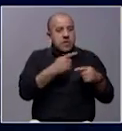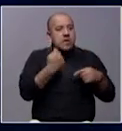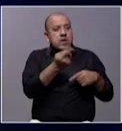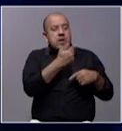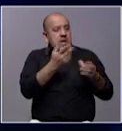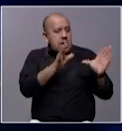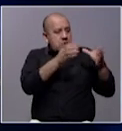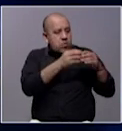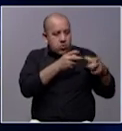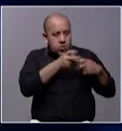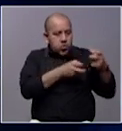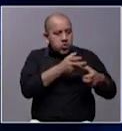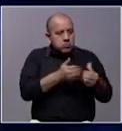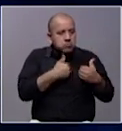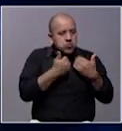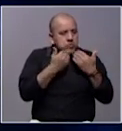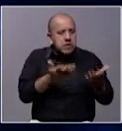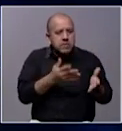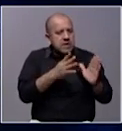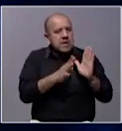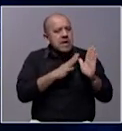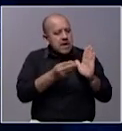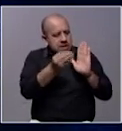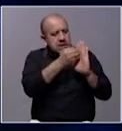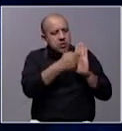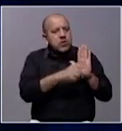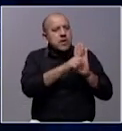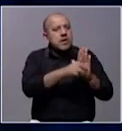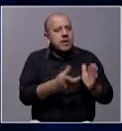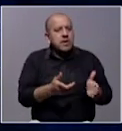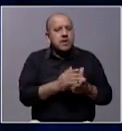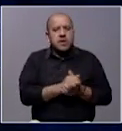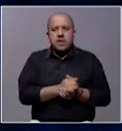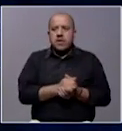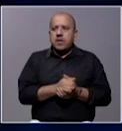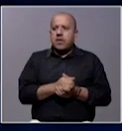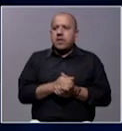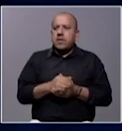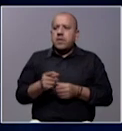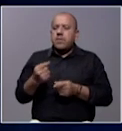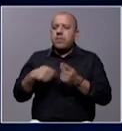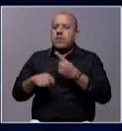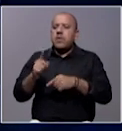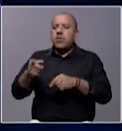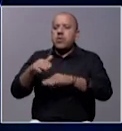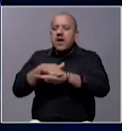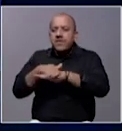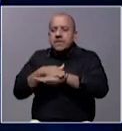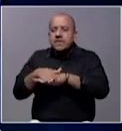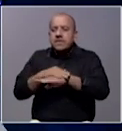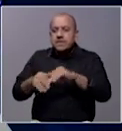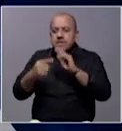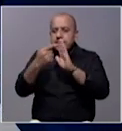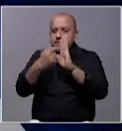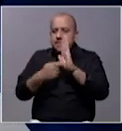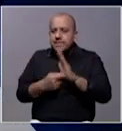dicen que conocen dicen conocer el contenido de la ley pero sin embargo las bases son esas y no son de la tal